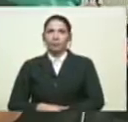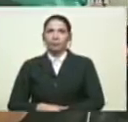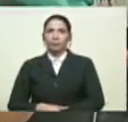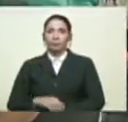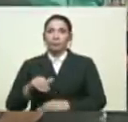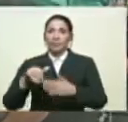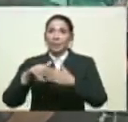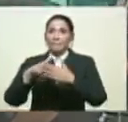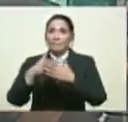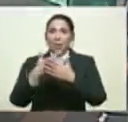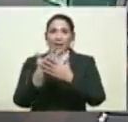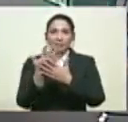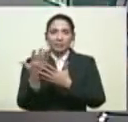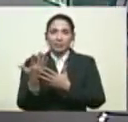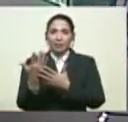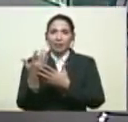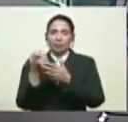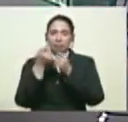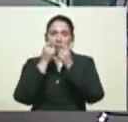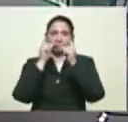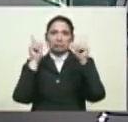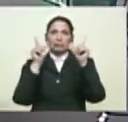amanecieron todos los precios remarcados.